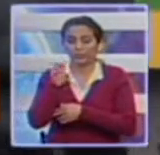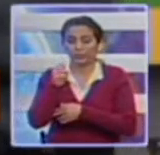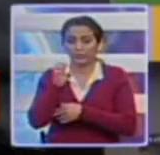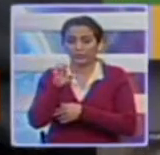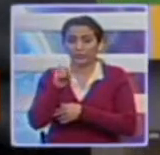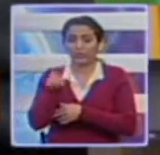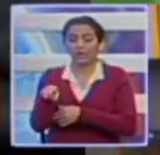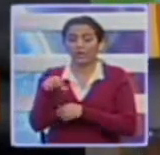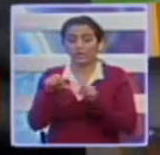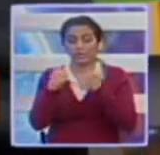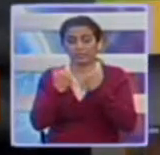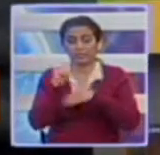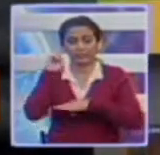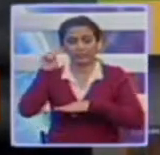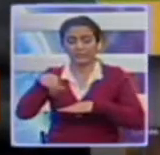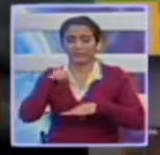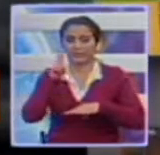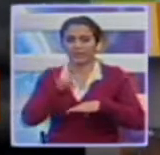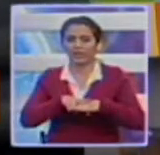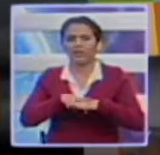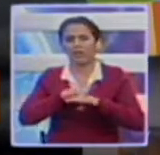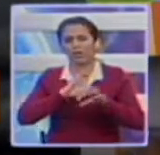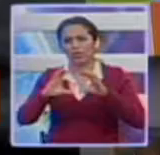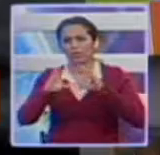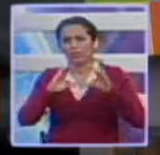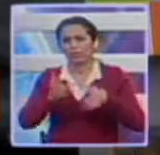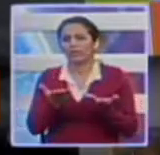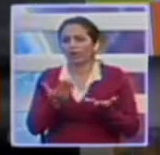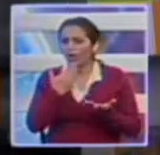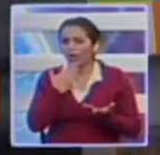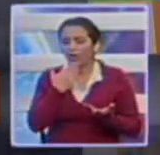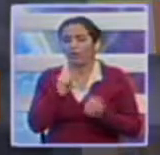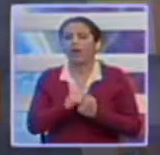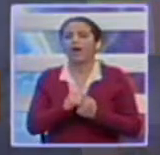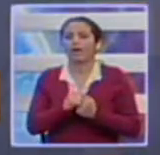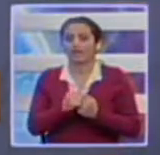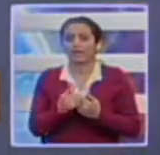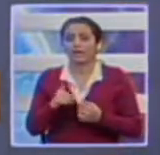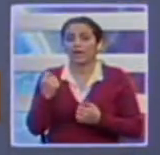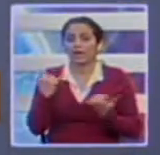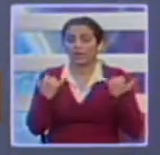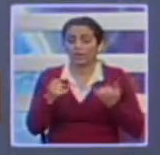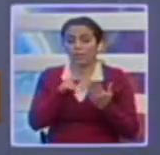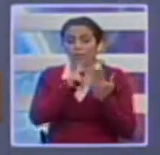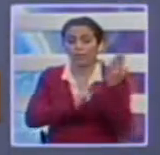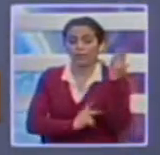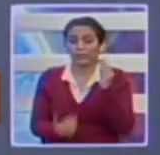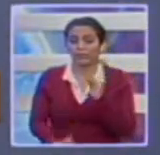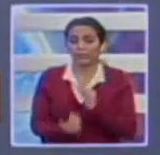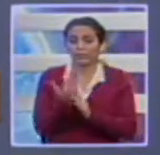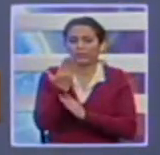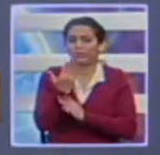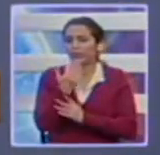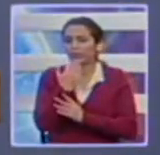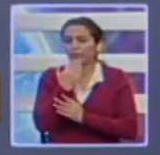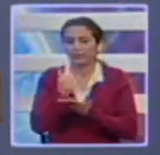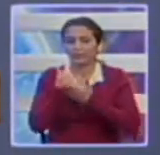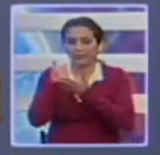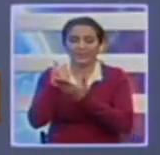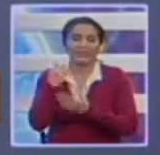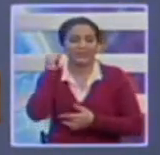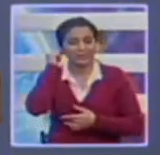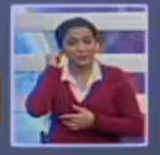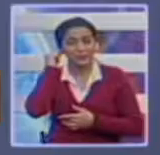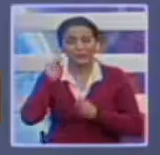cabo este día la plataforma de las mujeres progresistas por el país que queremos. Ellos son justamente un colectivo